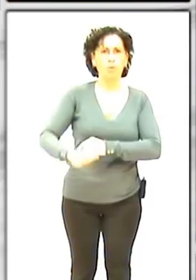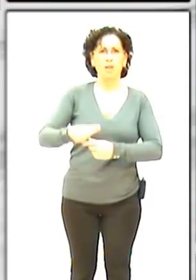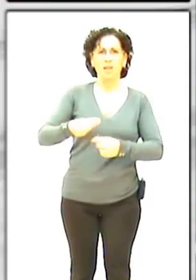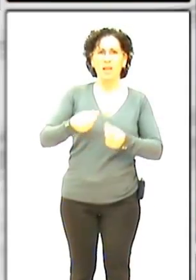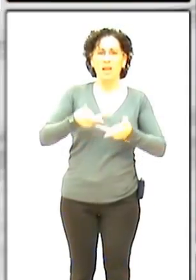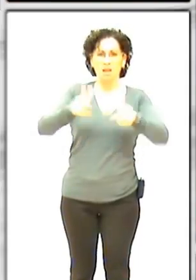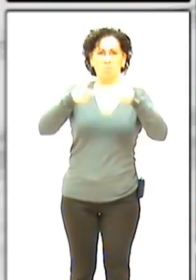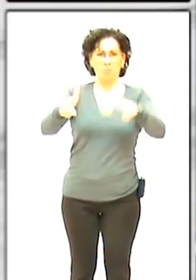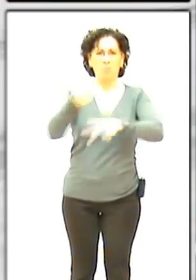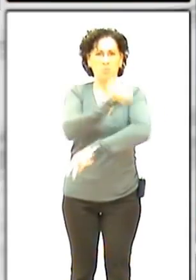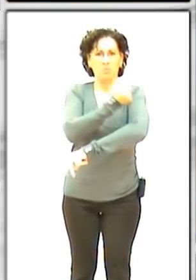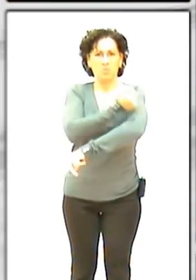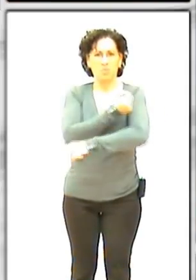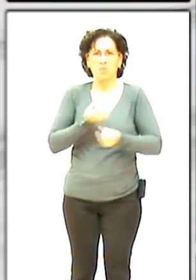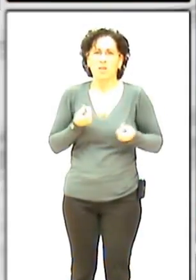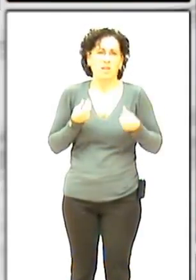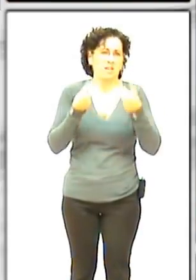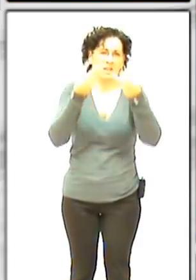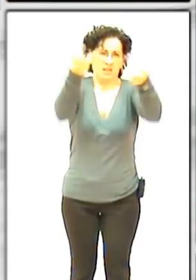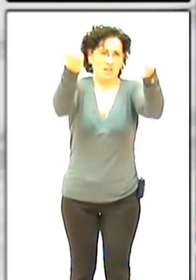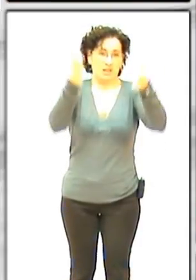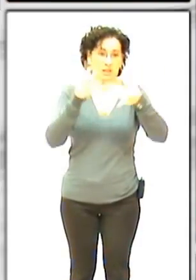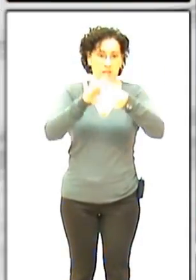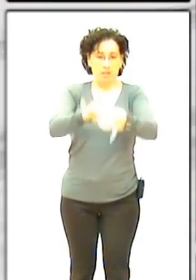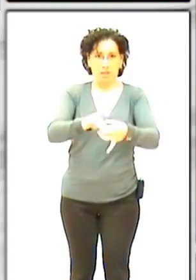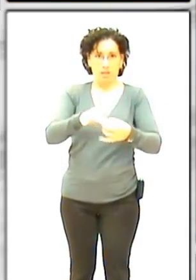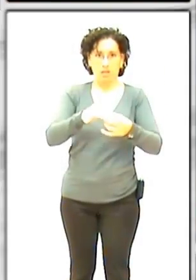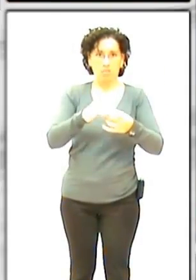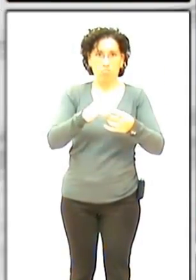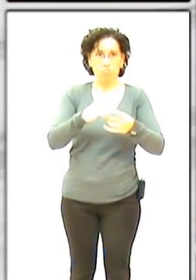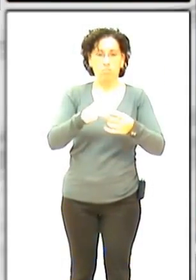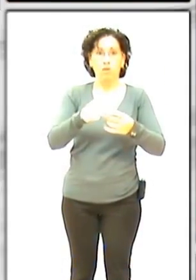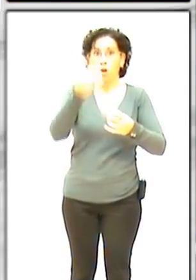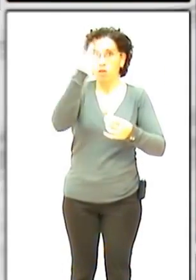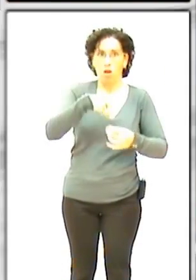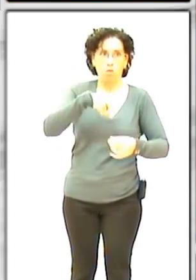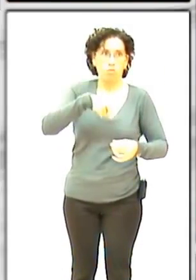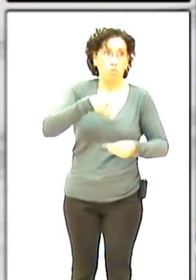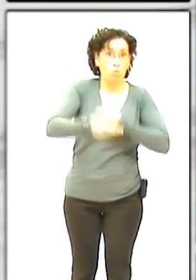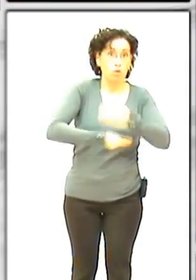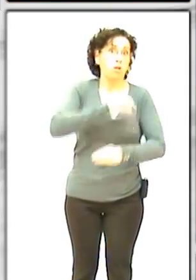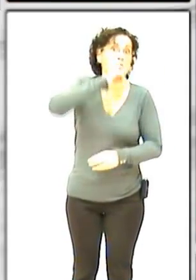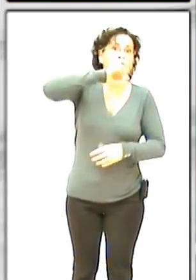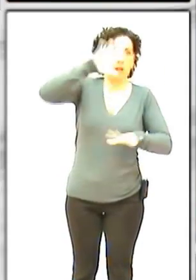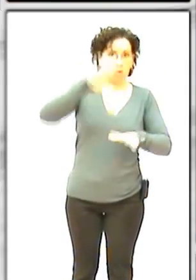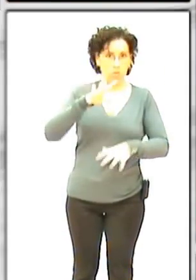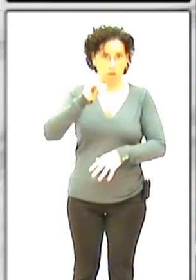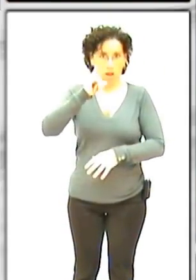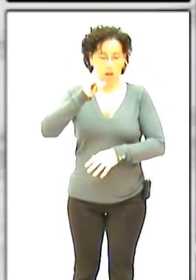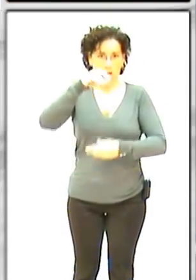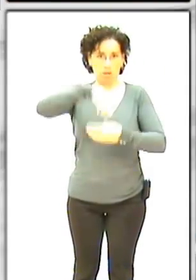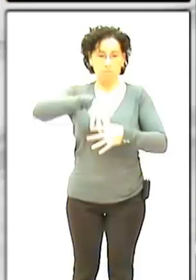vendidas de productos de este tipo, con ciegos usándolos y contentos de tenerlos.